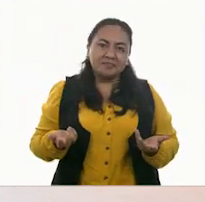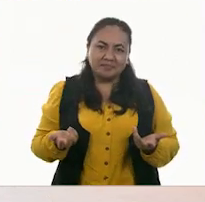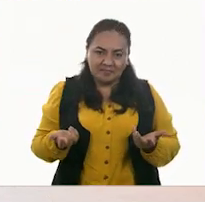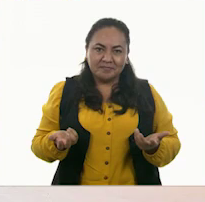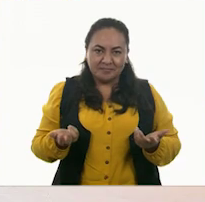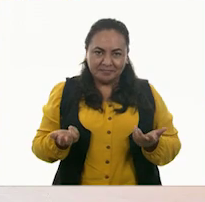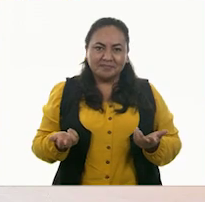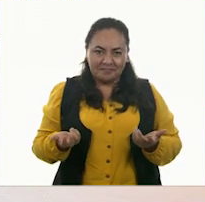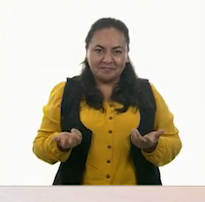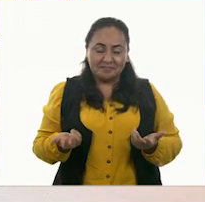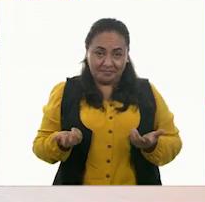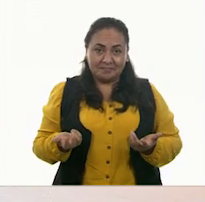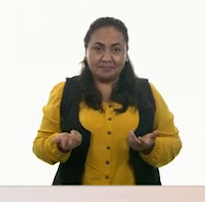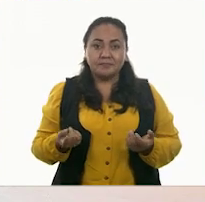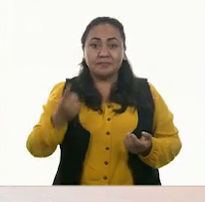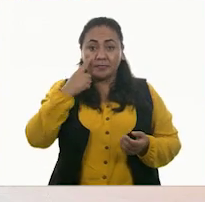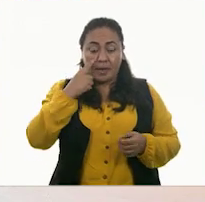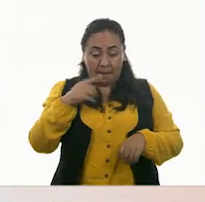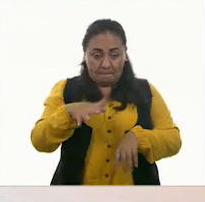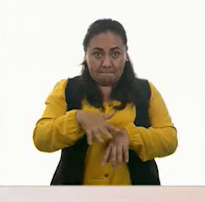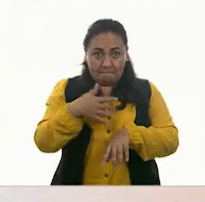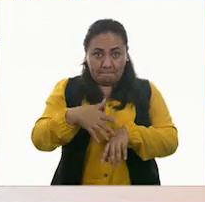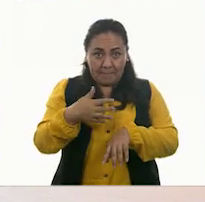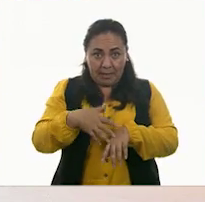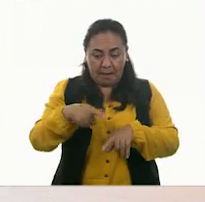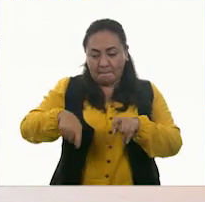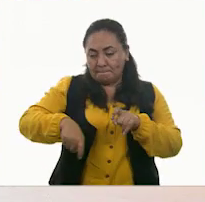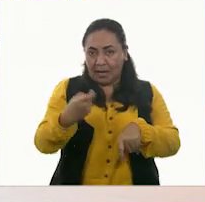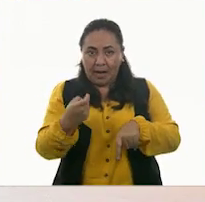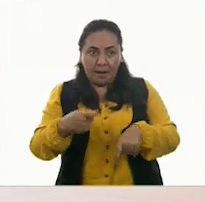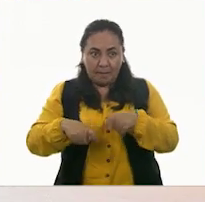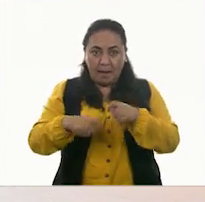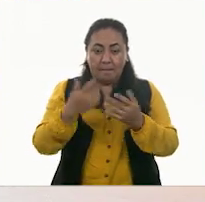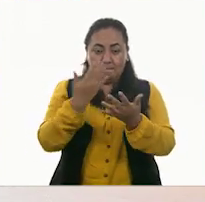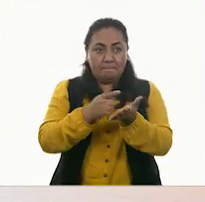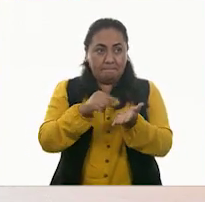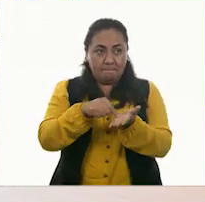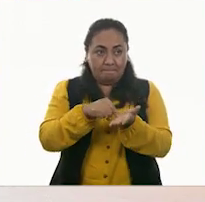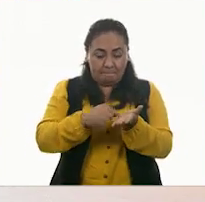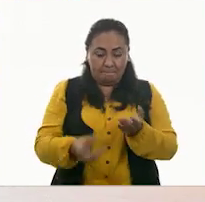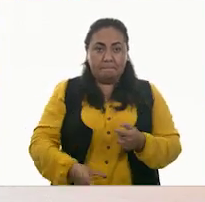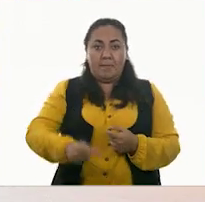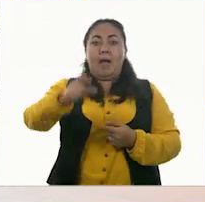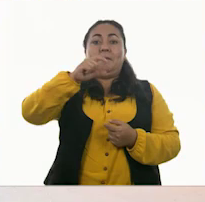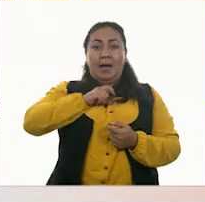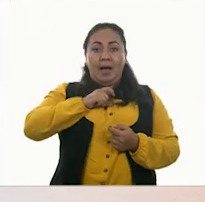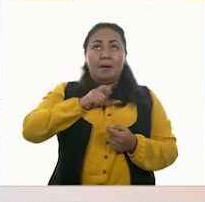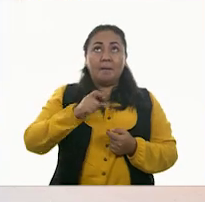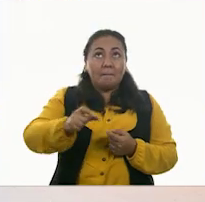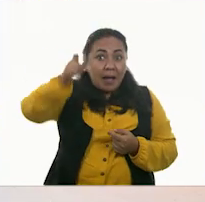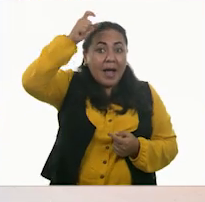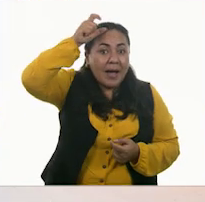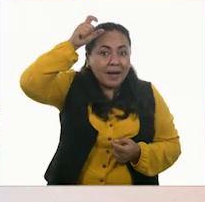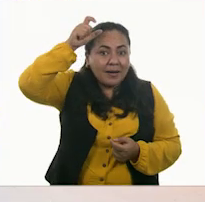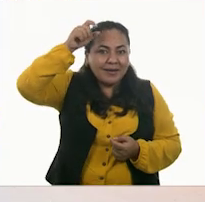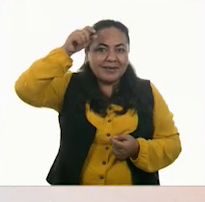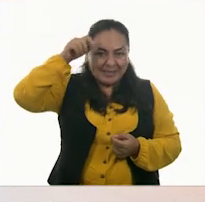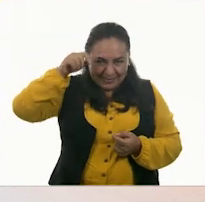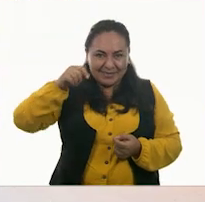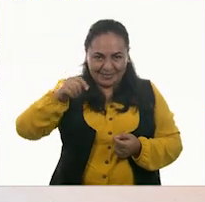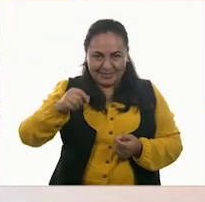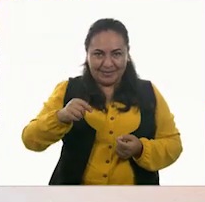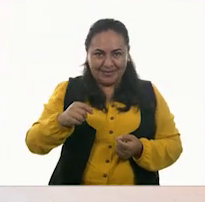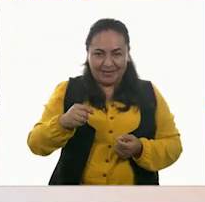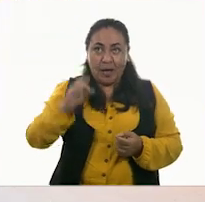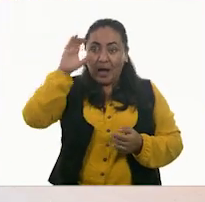Sí. Recapitulamos. Pies, muslos, palmas, pecho y cabeza. Con esas partes vamos a tocarlo.